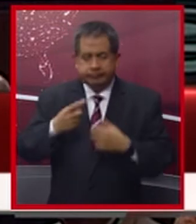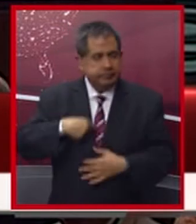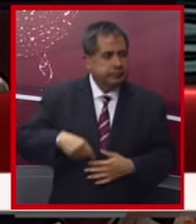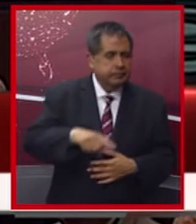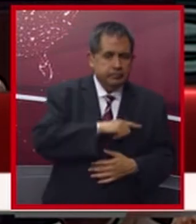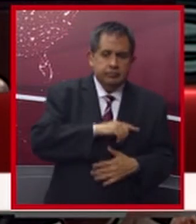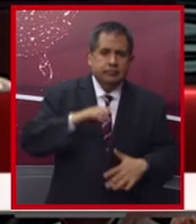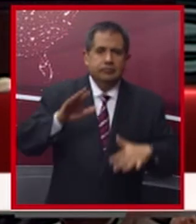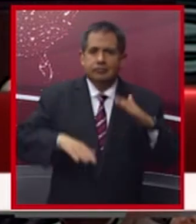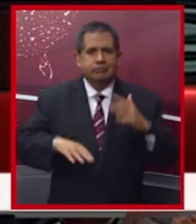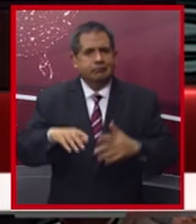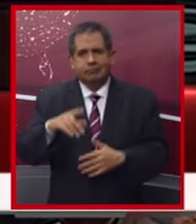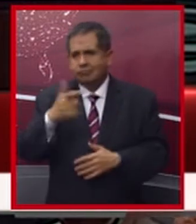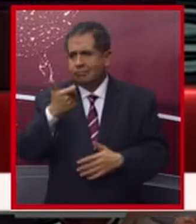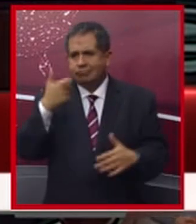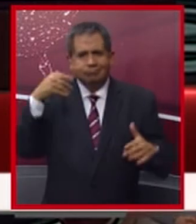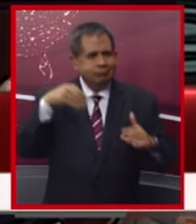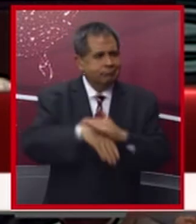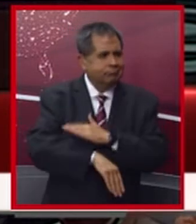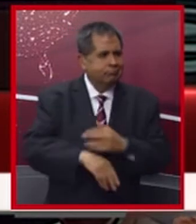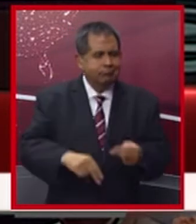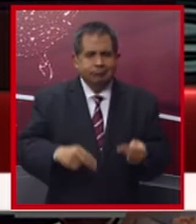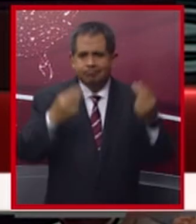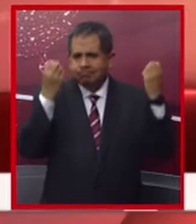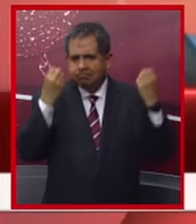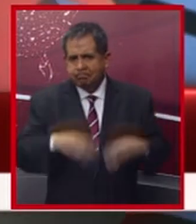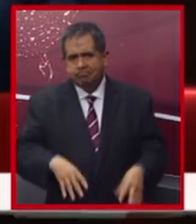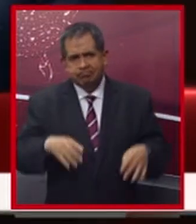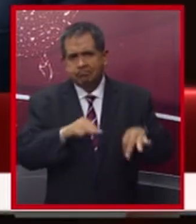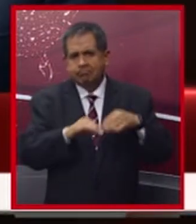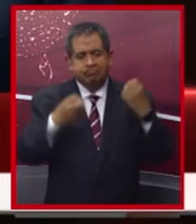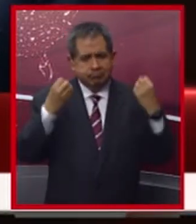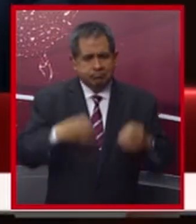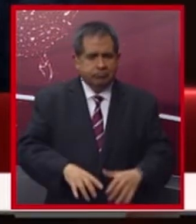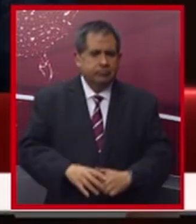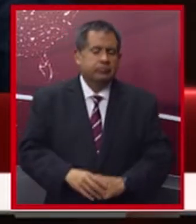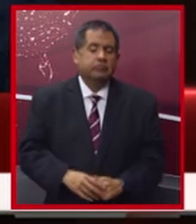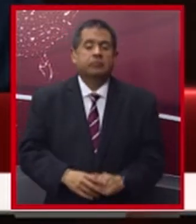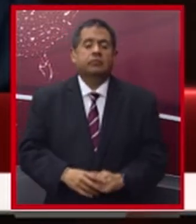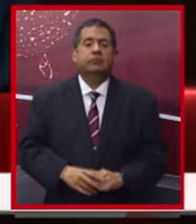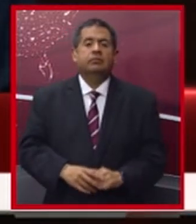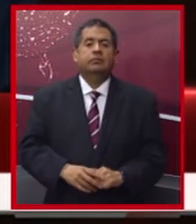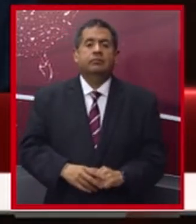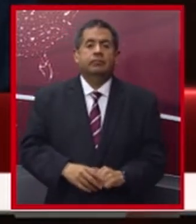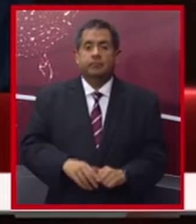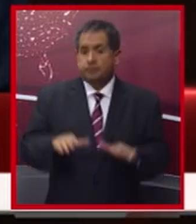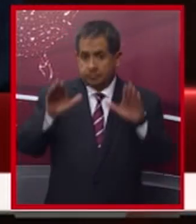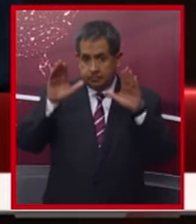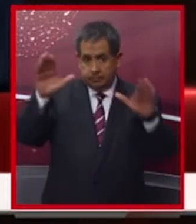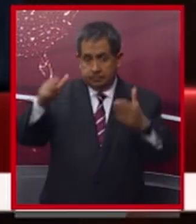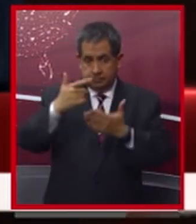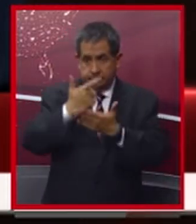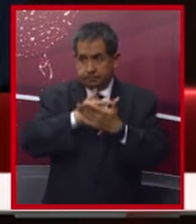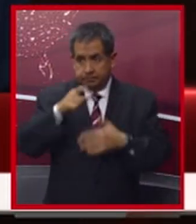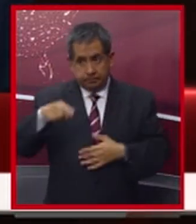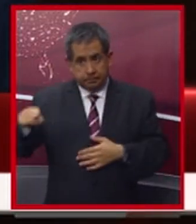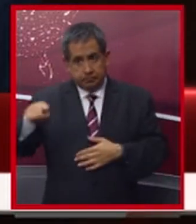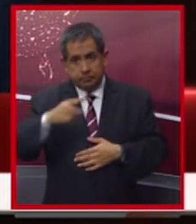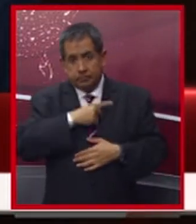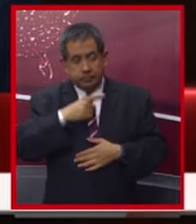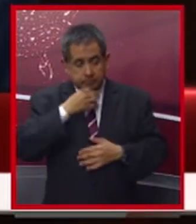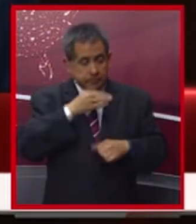han provocado caída en negocios y pérdida de empleos. Las aerolíneas deberán informar a